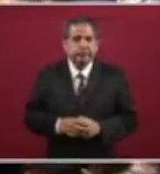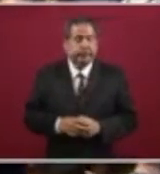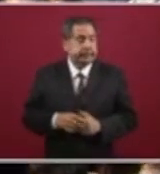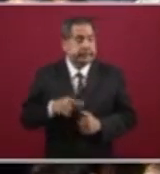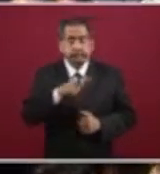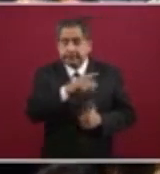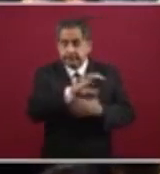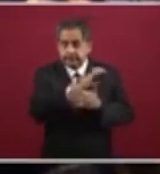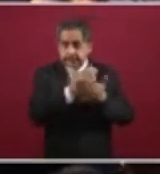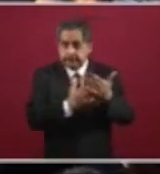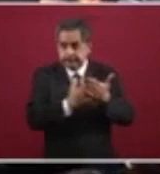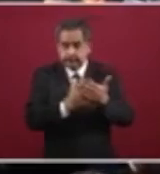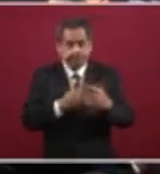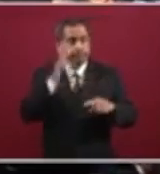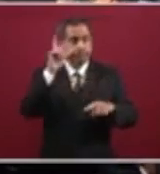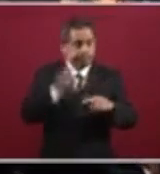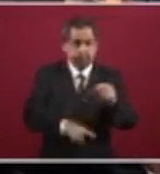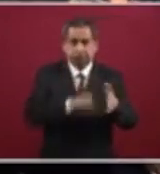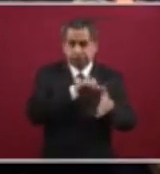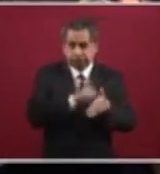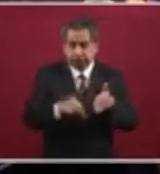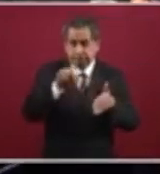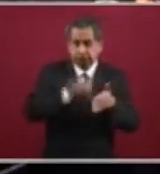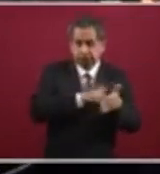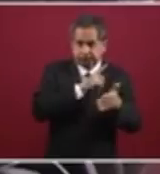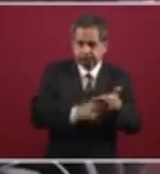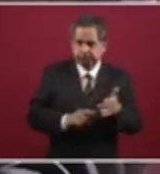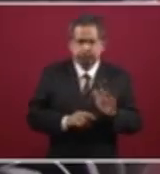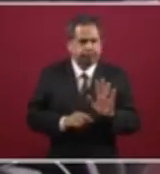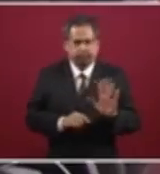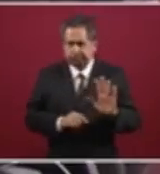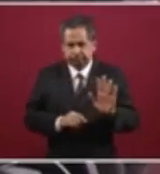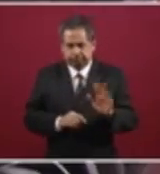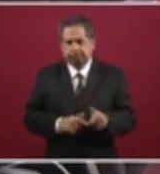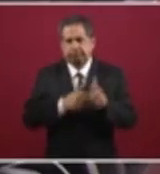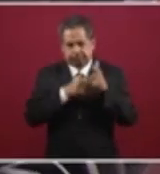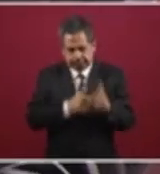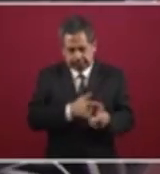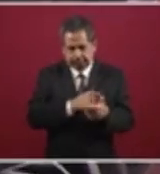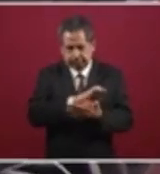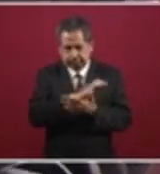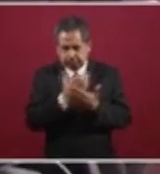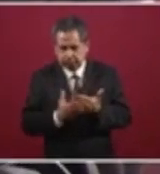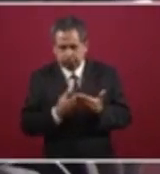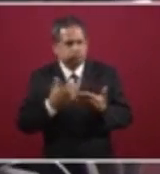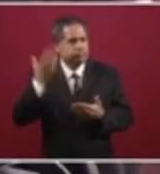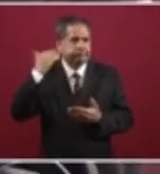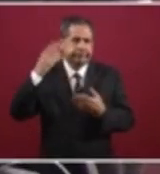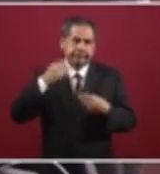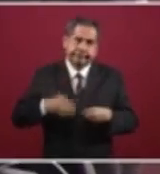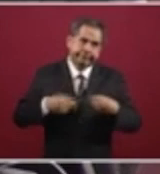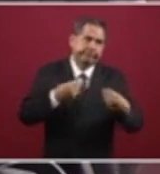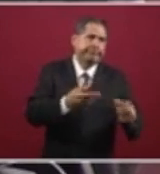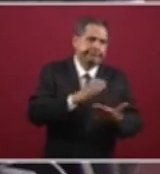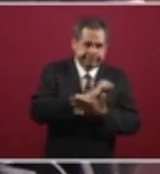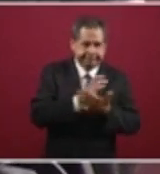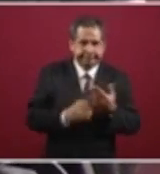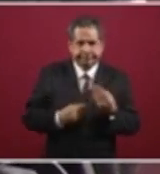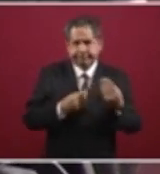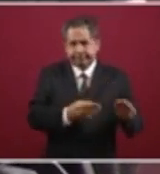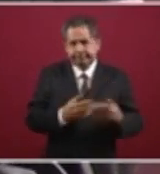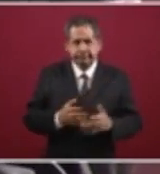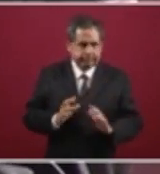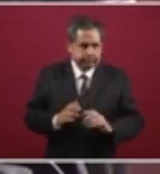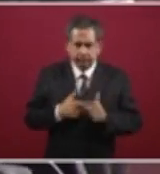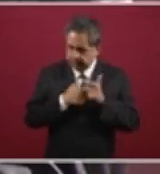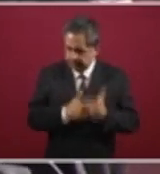cancelar los contratos, las concesiones que se entregaron en el